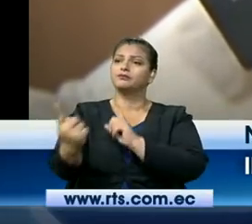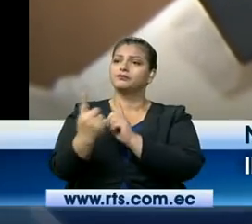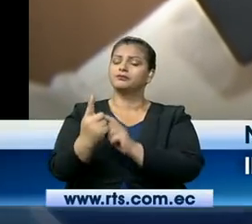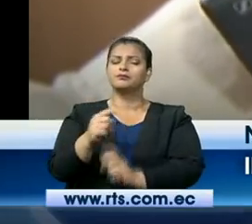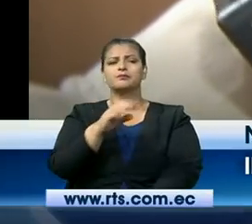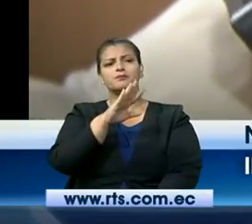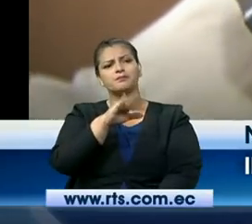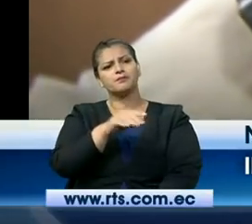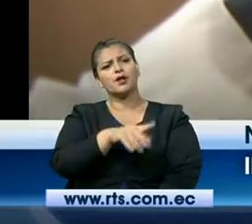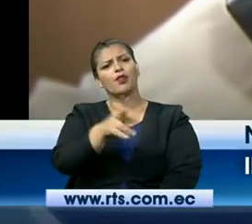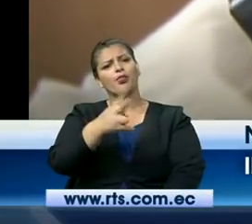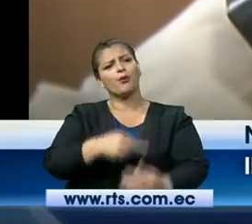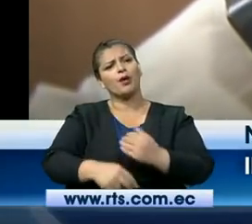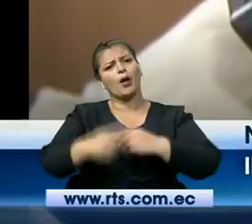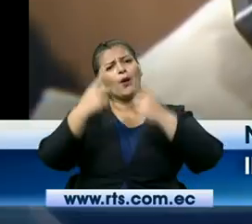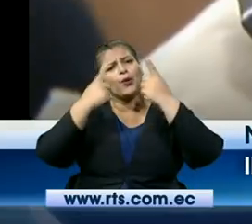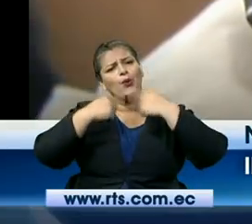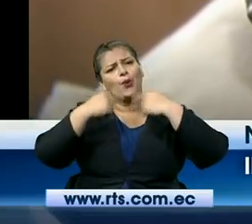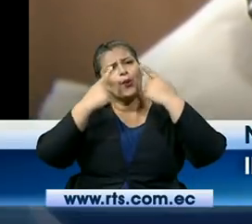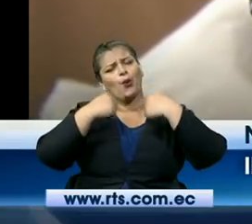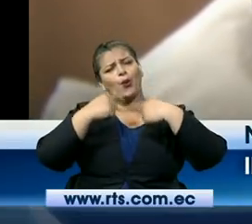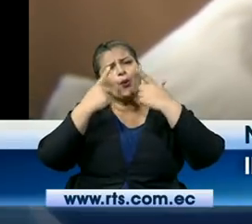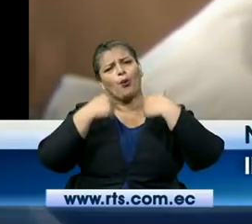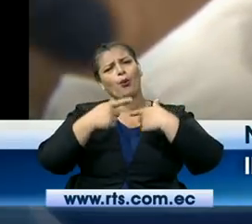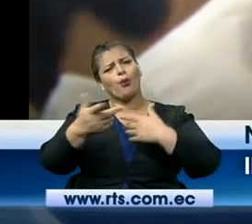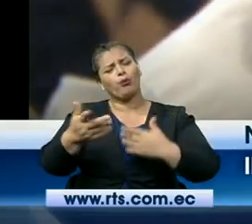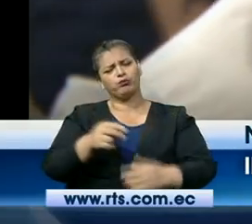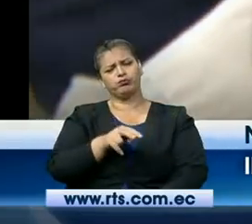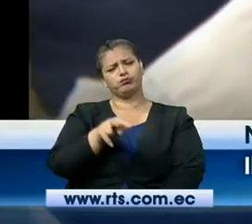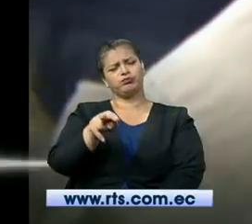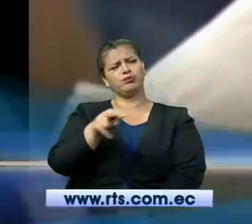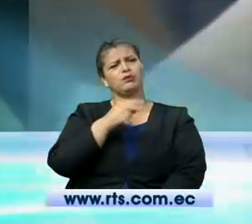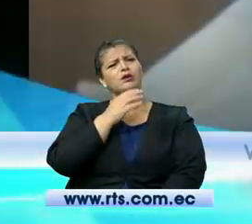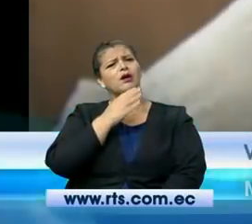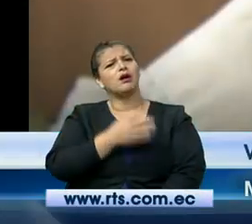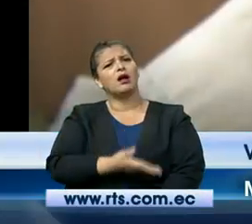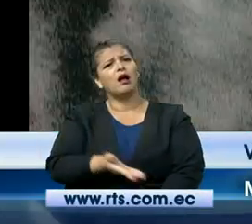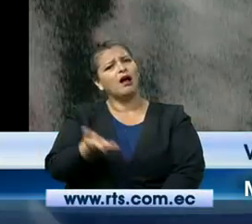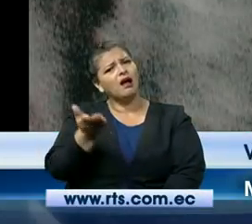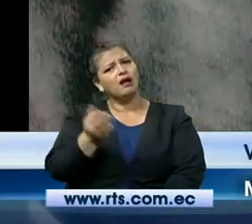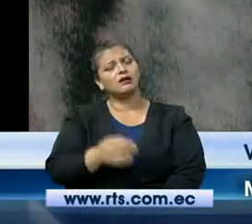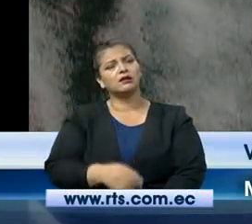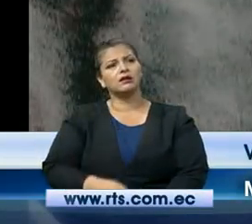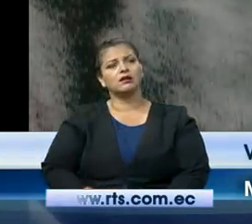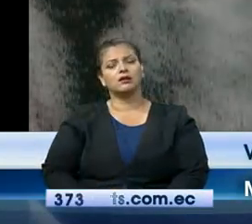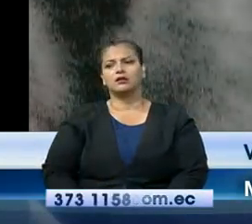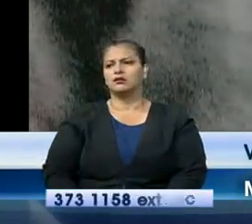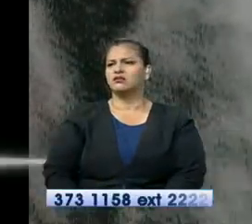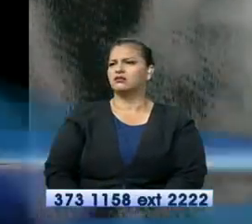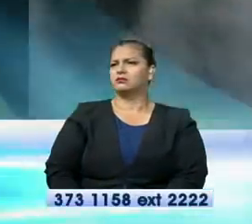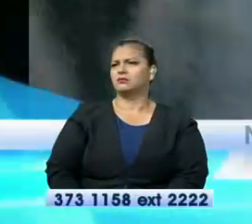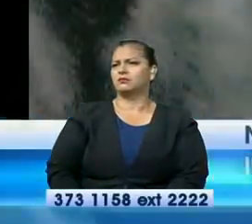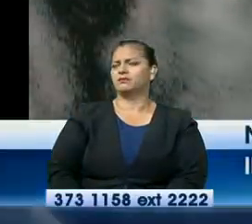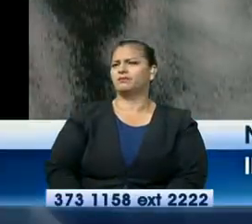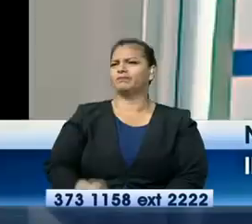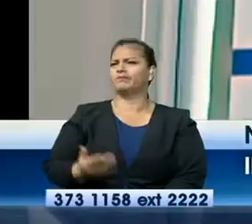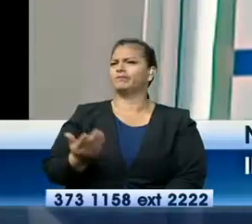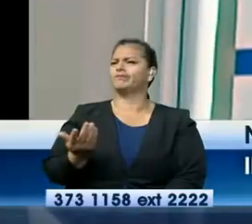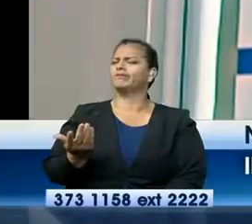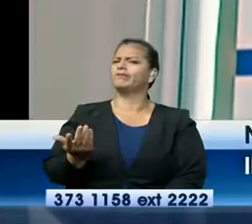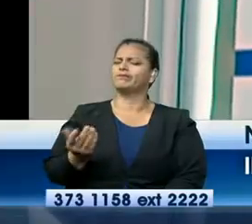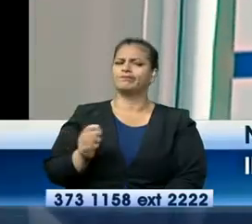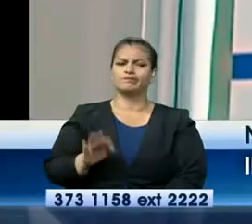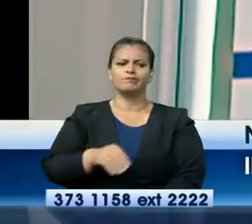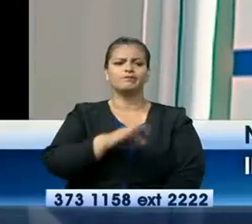profesora con lo que era la psicología y nada más podía mismo que no podemos hacer eso que tenía que denunciar una vez puesta la denuncia en la fiscalía de flagrancia